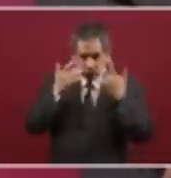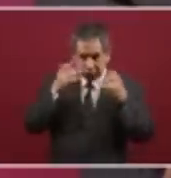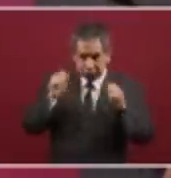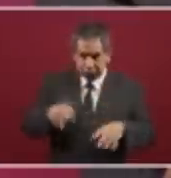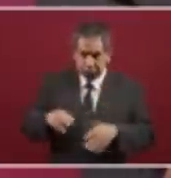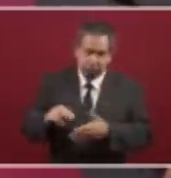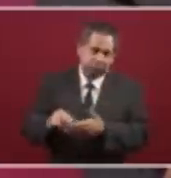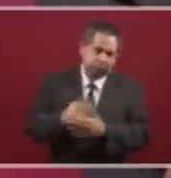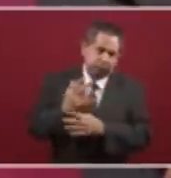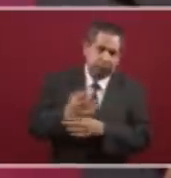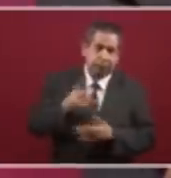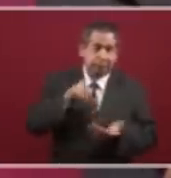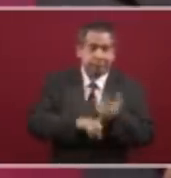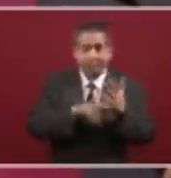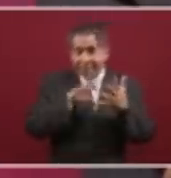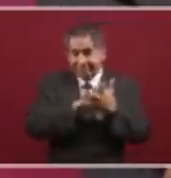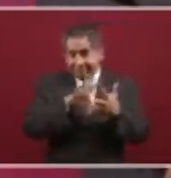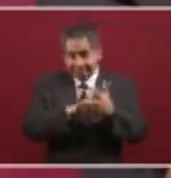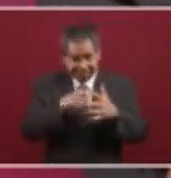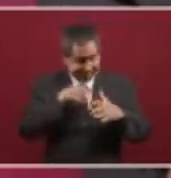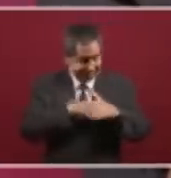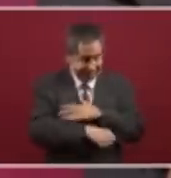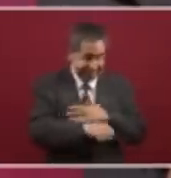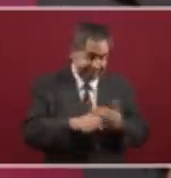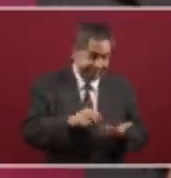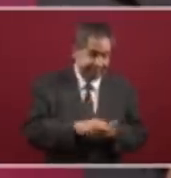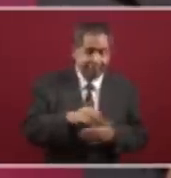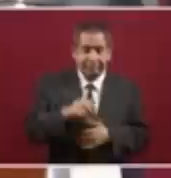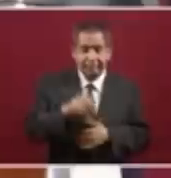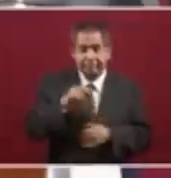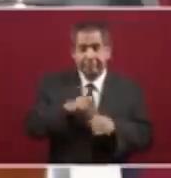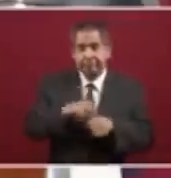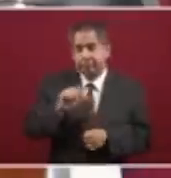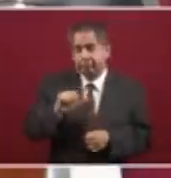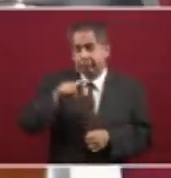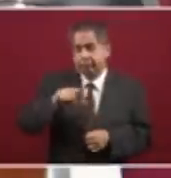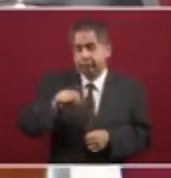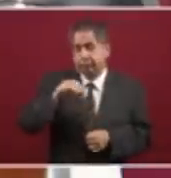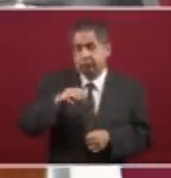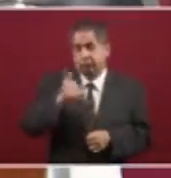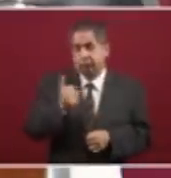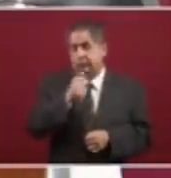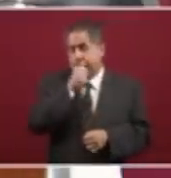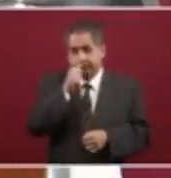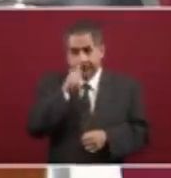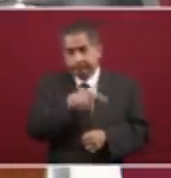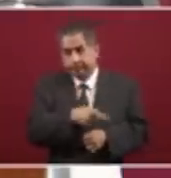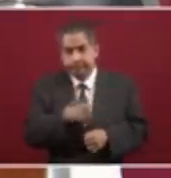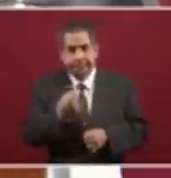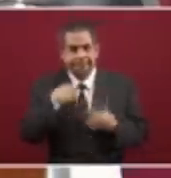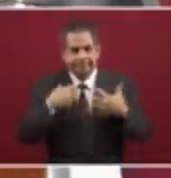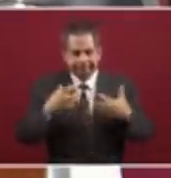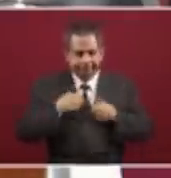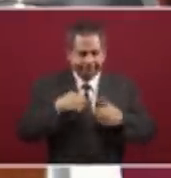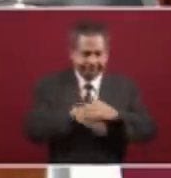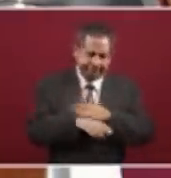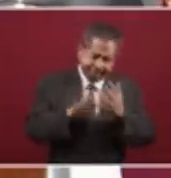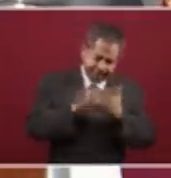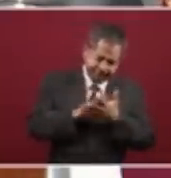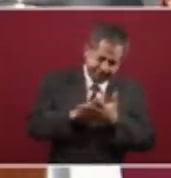que hacerlo desde el penal de almoloya de juárez por lo que con mi encarcelamiento dejé